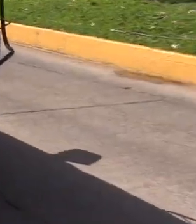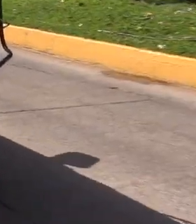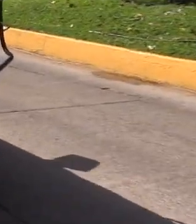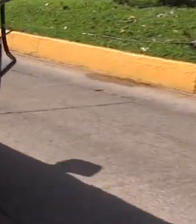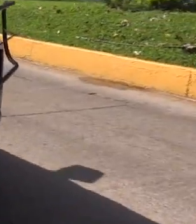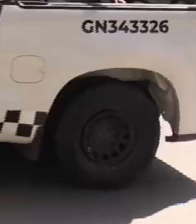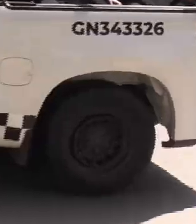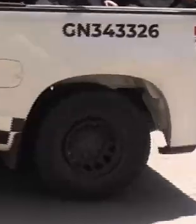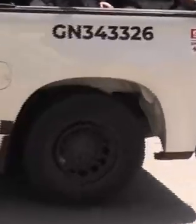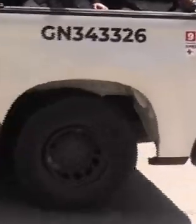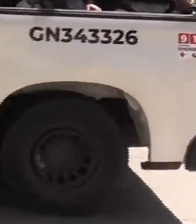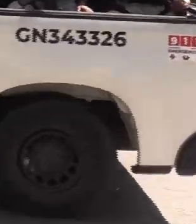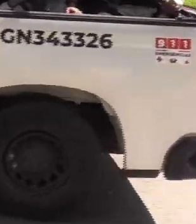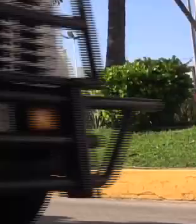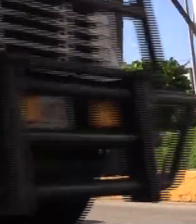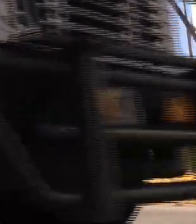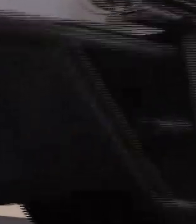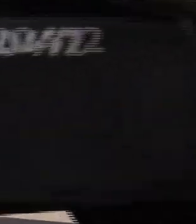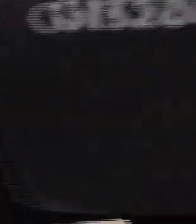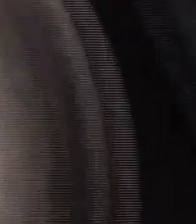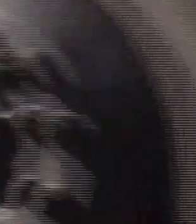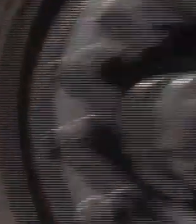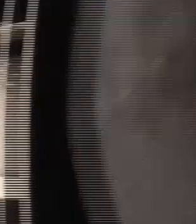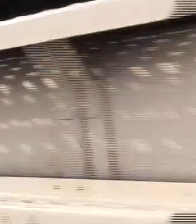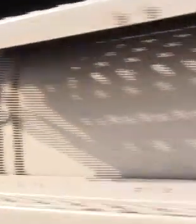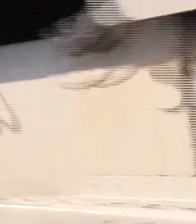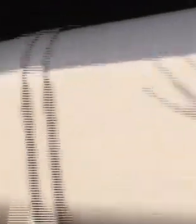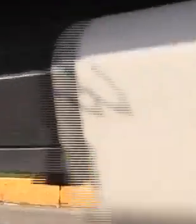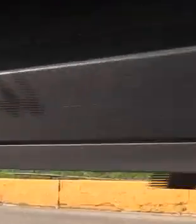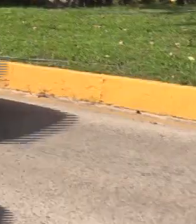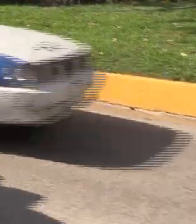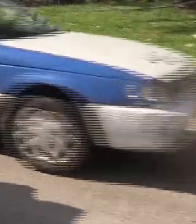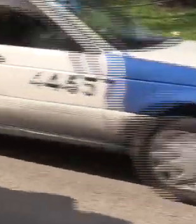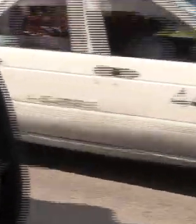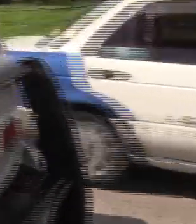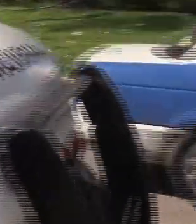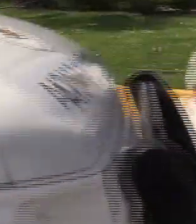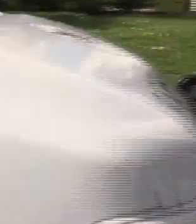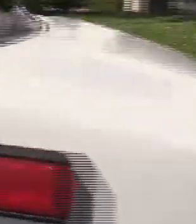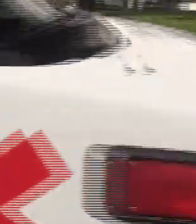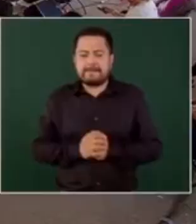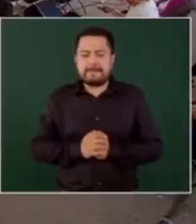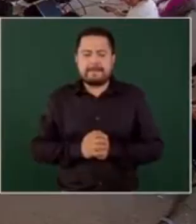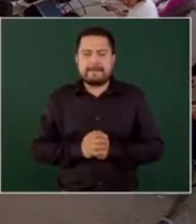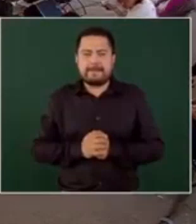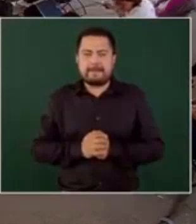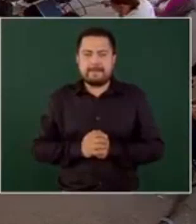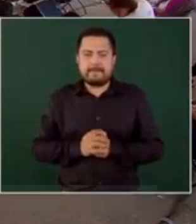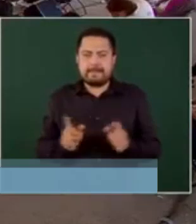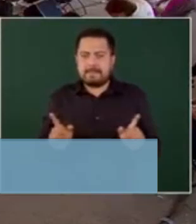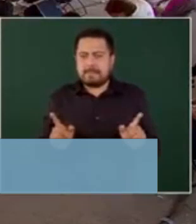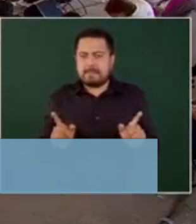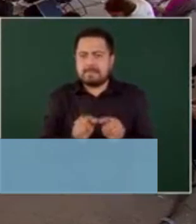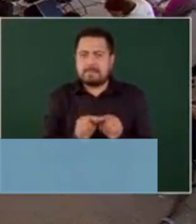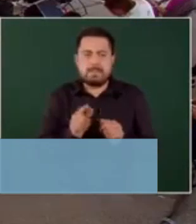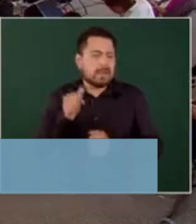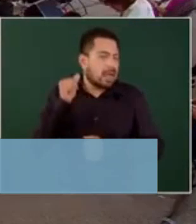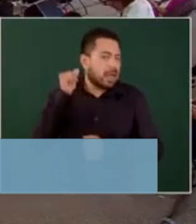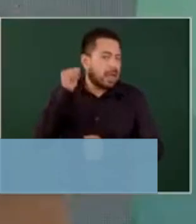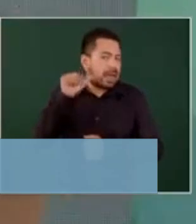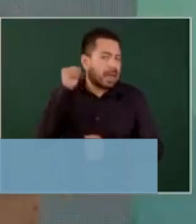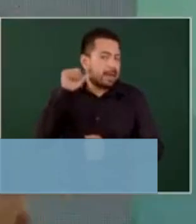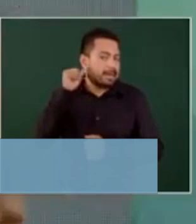mucho a bajar las expresiones violentas en un lugar importante en materia turística como es Acapulco. Solo Acapulco